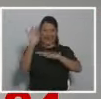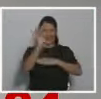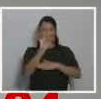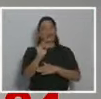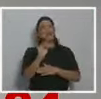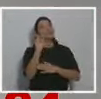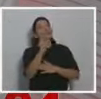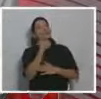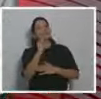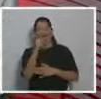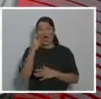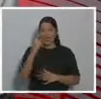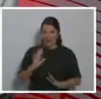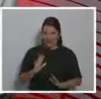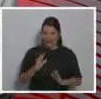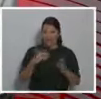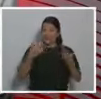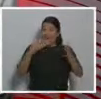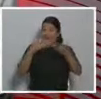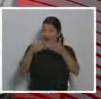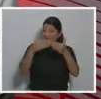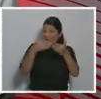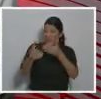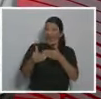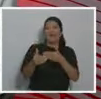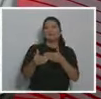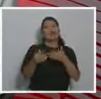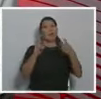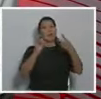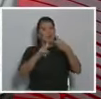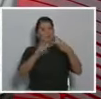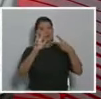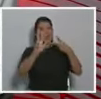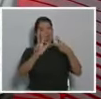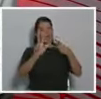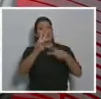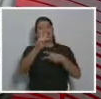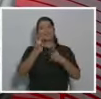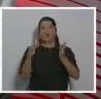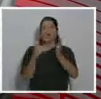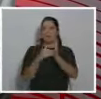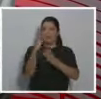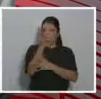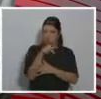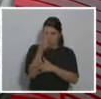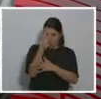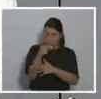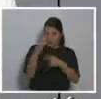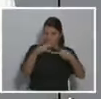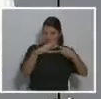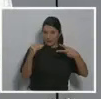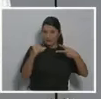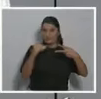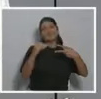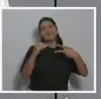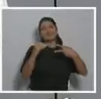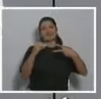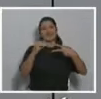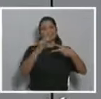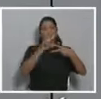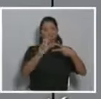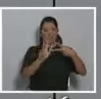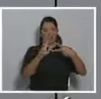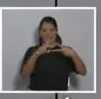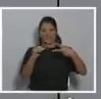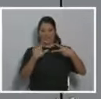Vamos a ver, ya casi. ¡Un 200,000 colones y llevamos 5. Vamos, excelente. A la